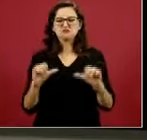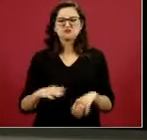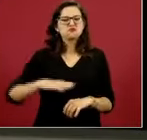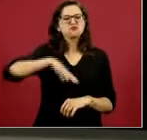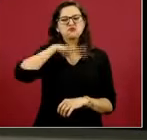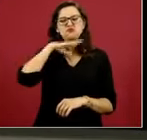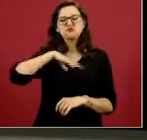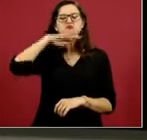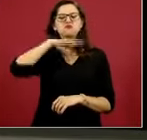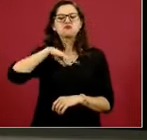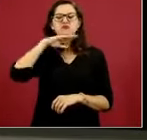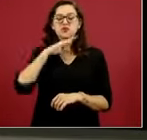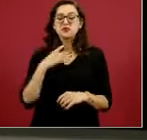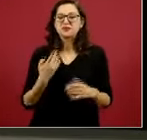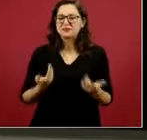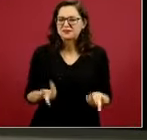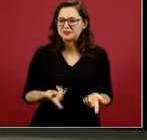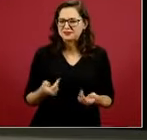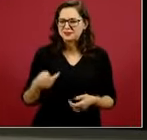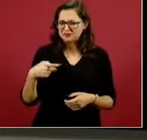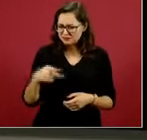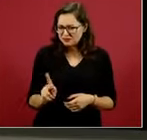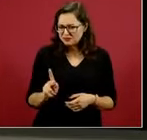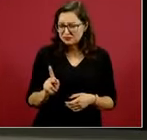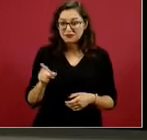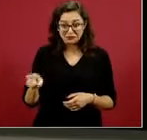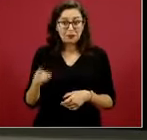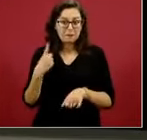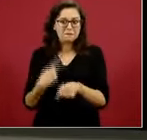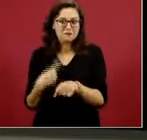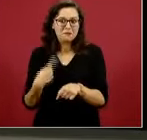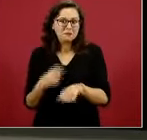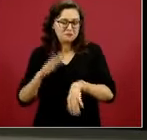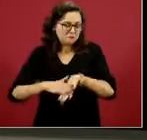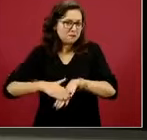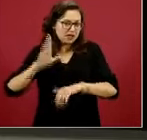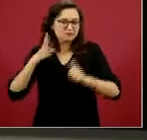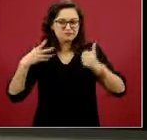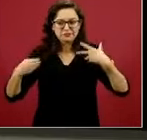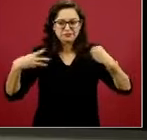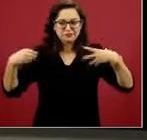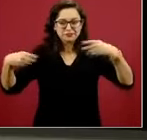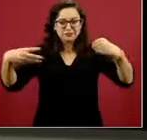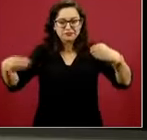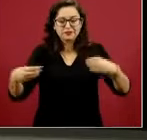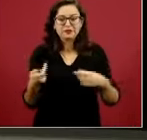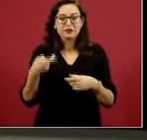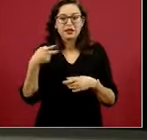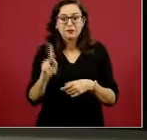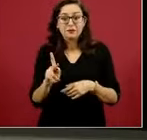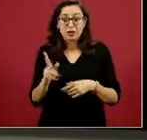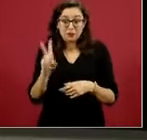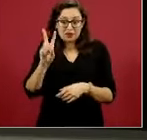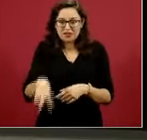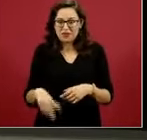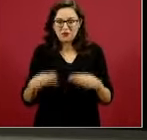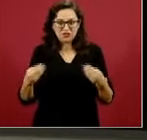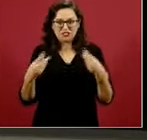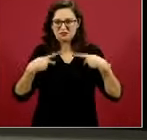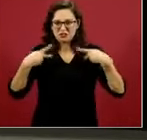la enfermedad, pero son los que salen más. Pero también hay covidioteses que cometen muchas